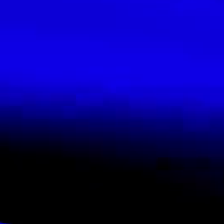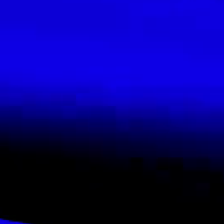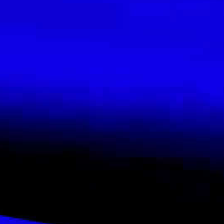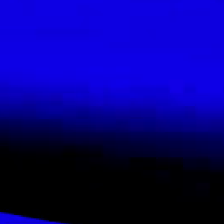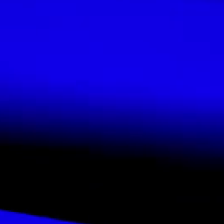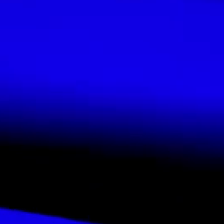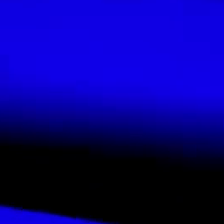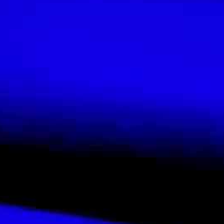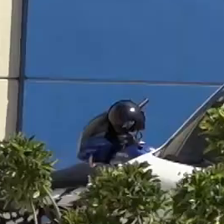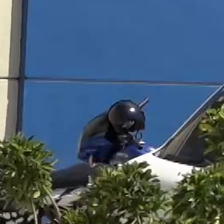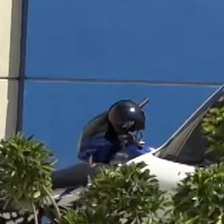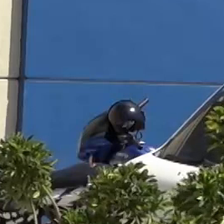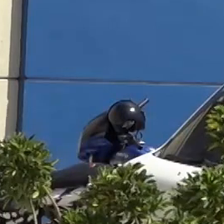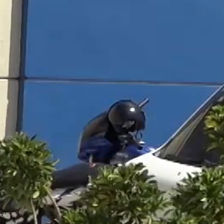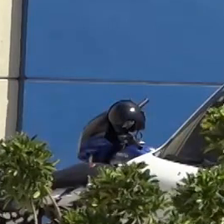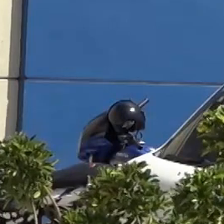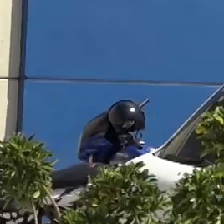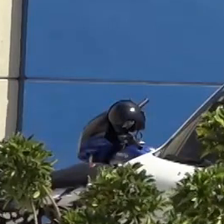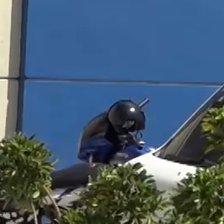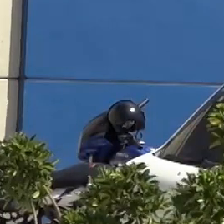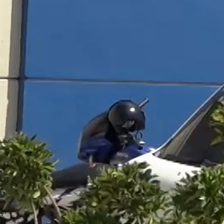Estado Dominicano.